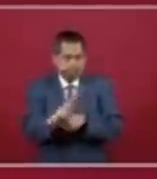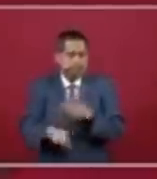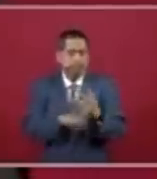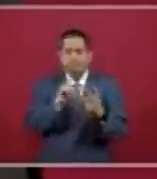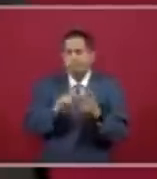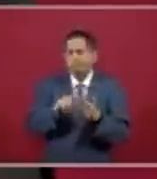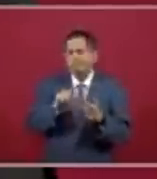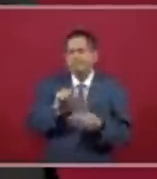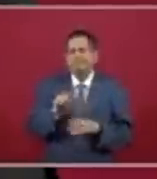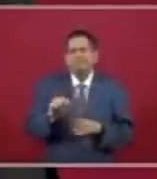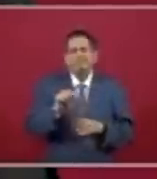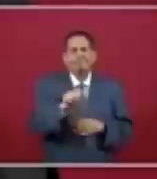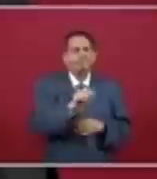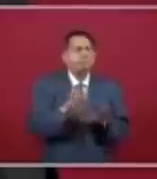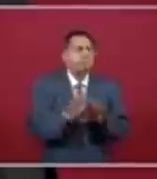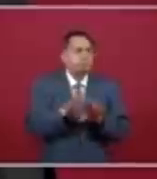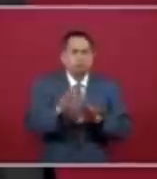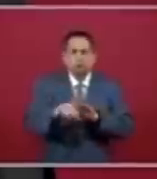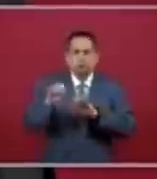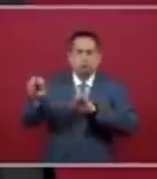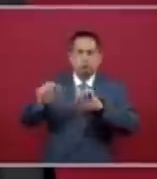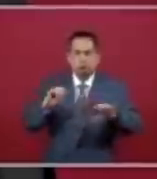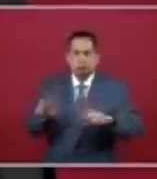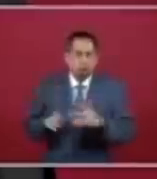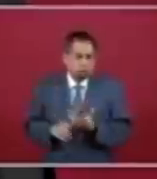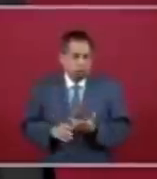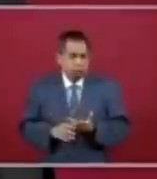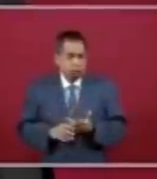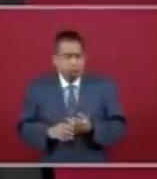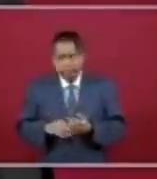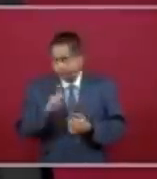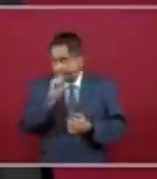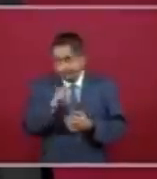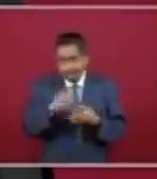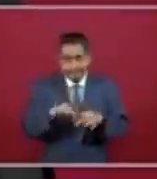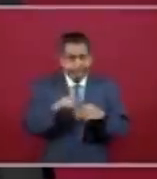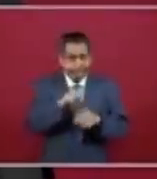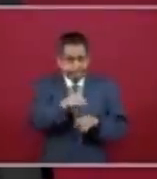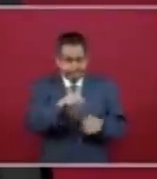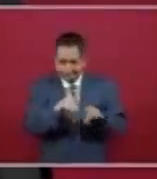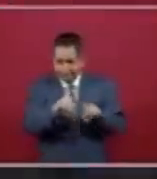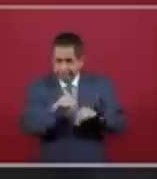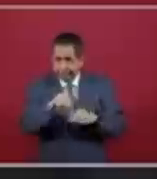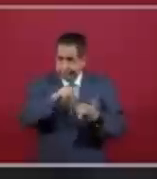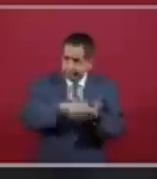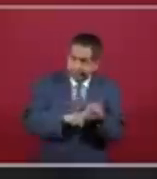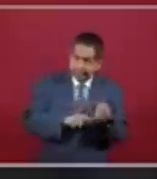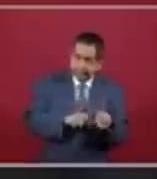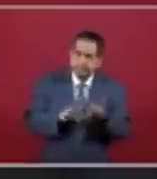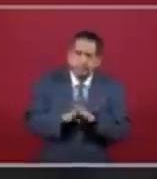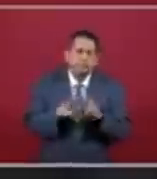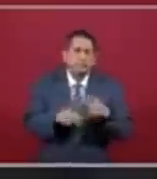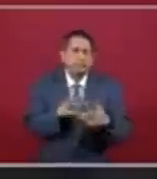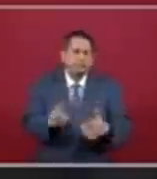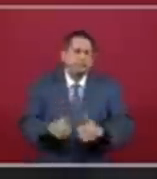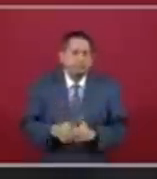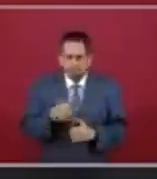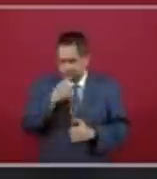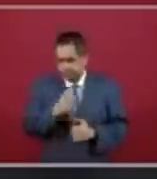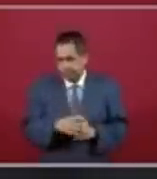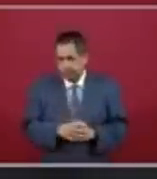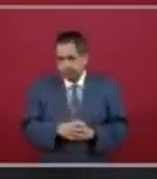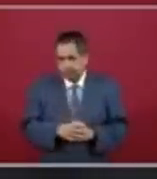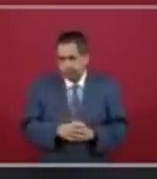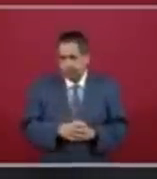presos y el tratamiento para los trabajadores. Y al